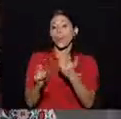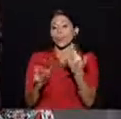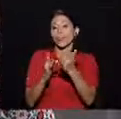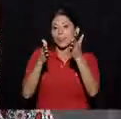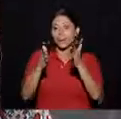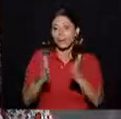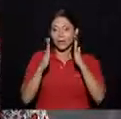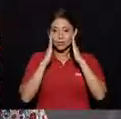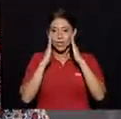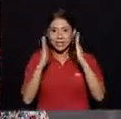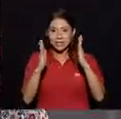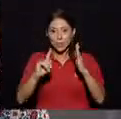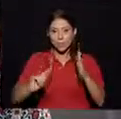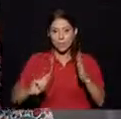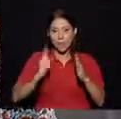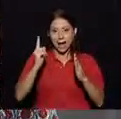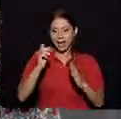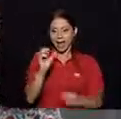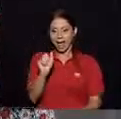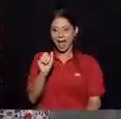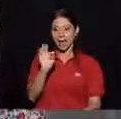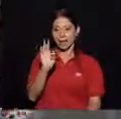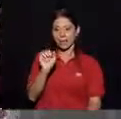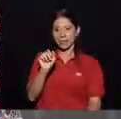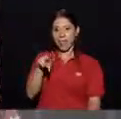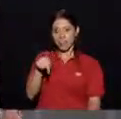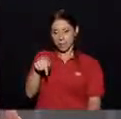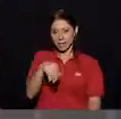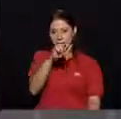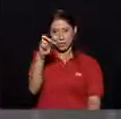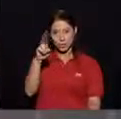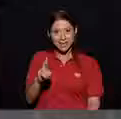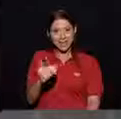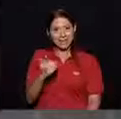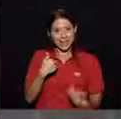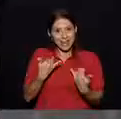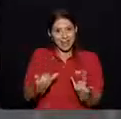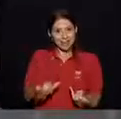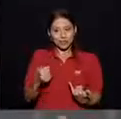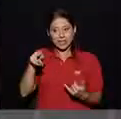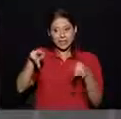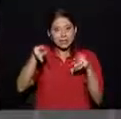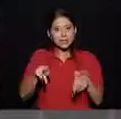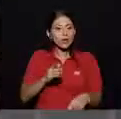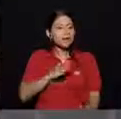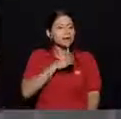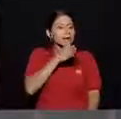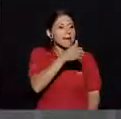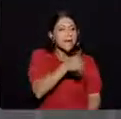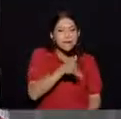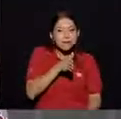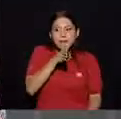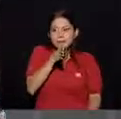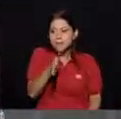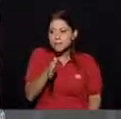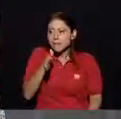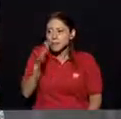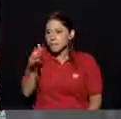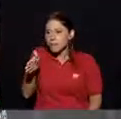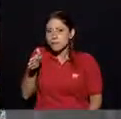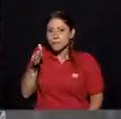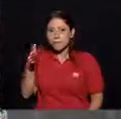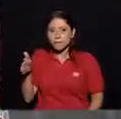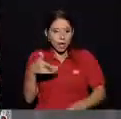reconocimiento y que todos tenemos que apoyar. Pero creo que cuando tenemos un espacio como este, tenemos que hablar de crianza. Yo no puedo dejar pasar